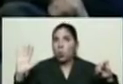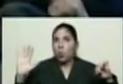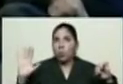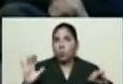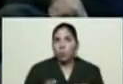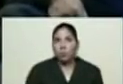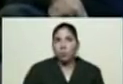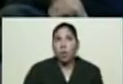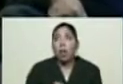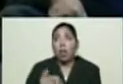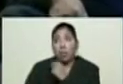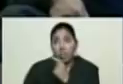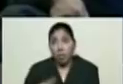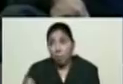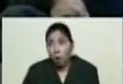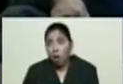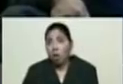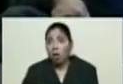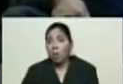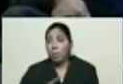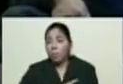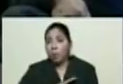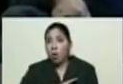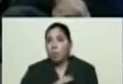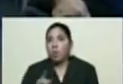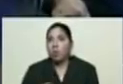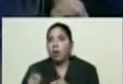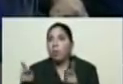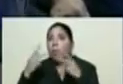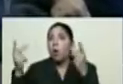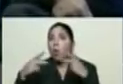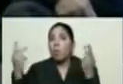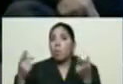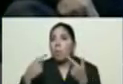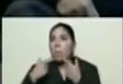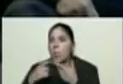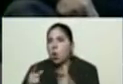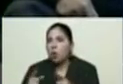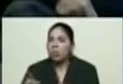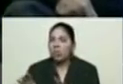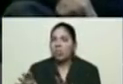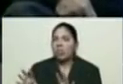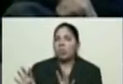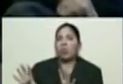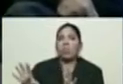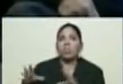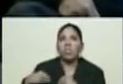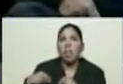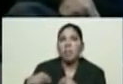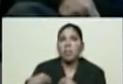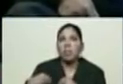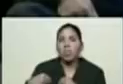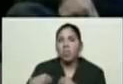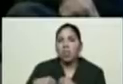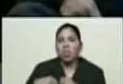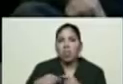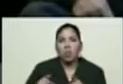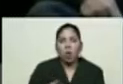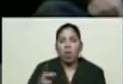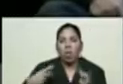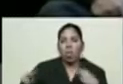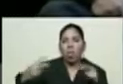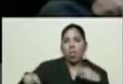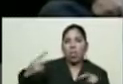después algunos gobiernos quizás traten de deslegitimar, de no reconocer, de decir aquello, lo otro, de amenazar